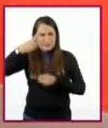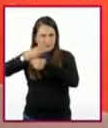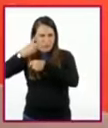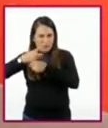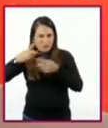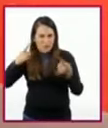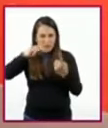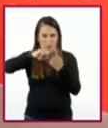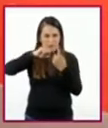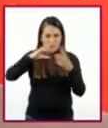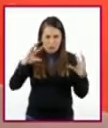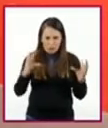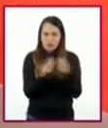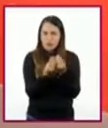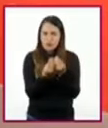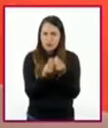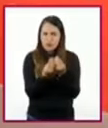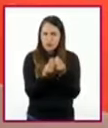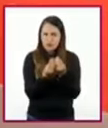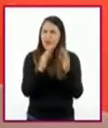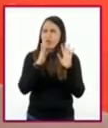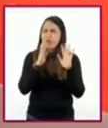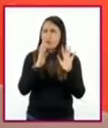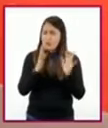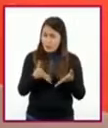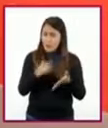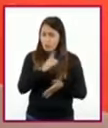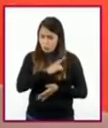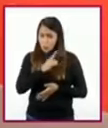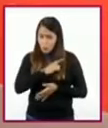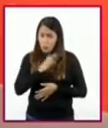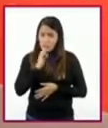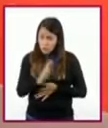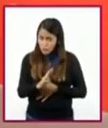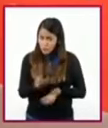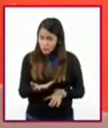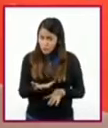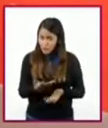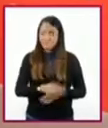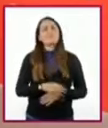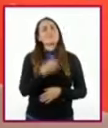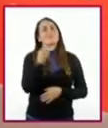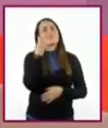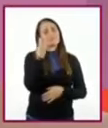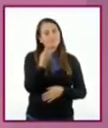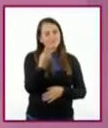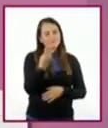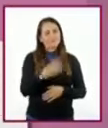Ahora sí, ¿ya lo infirieron? Seguramente así es.